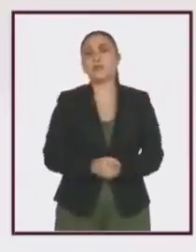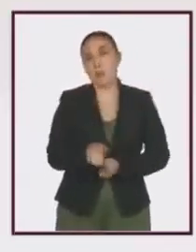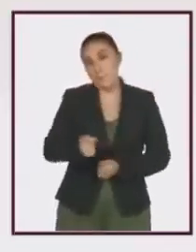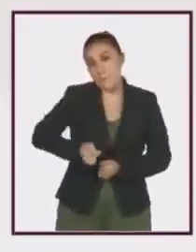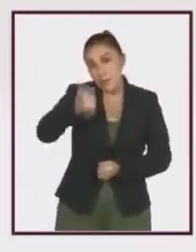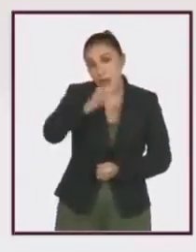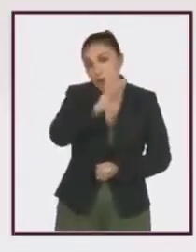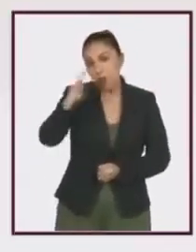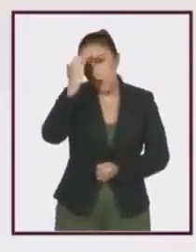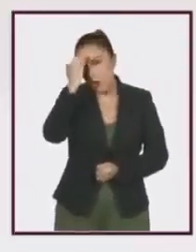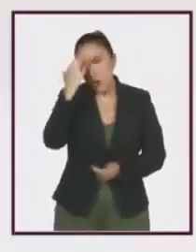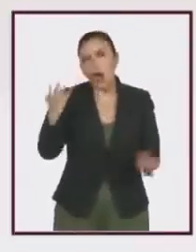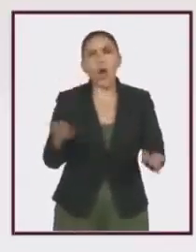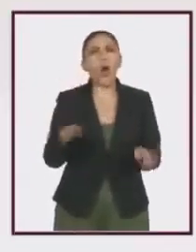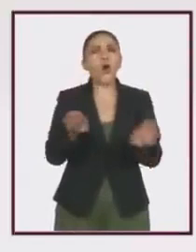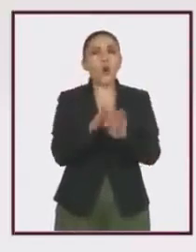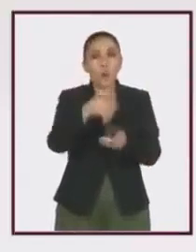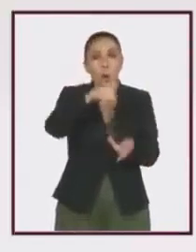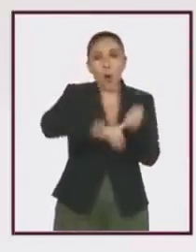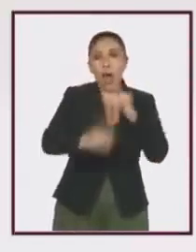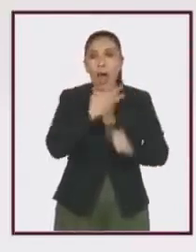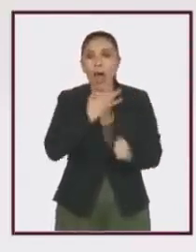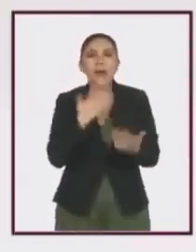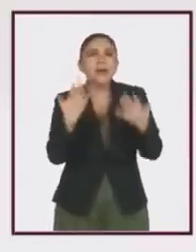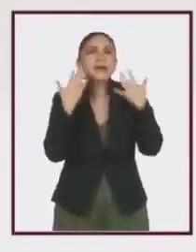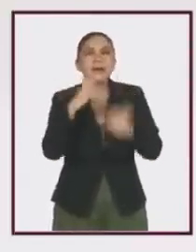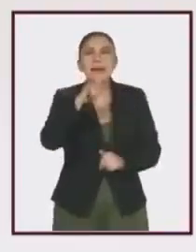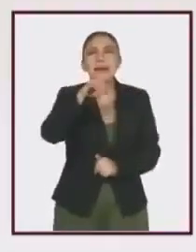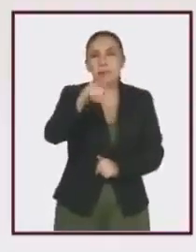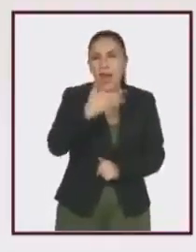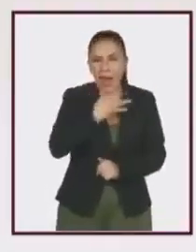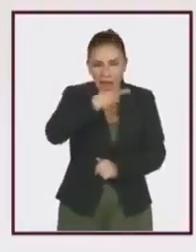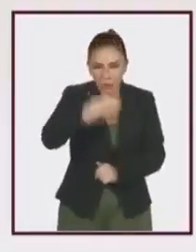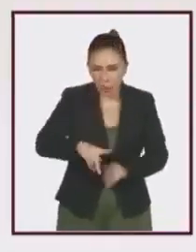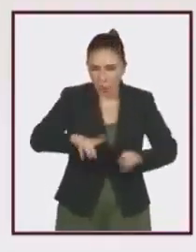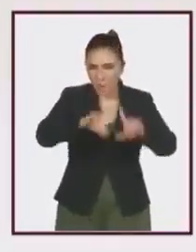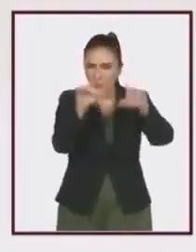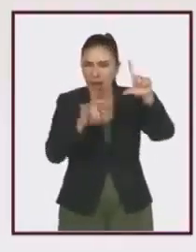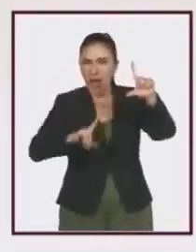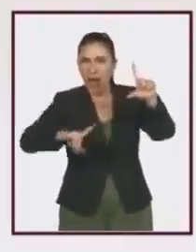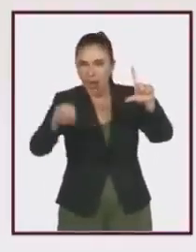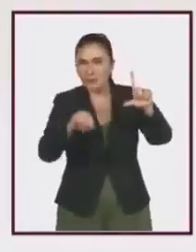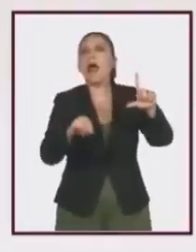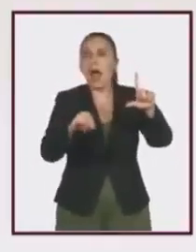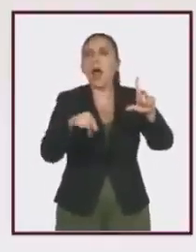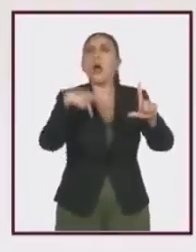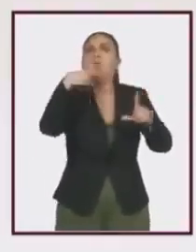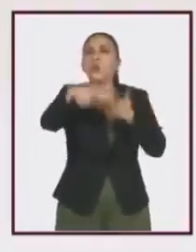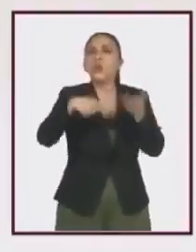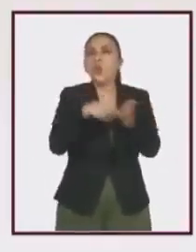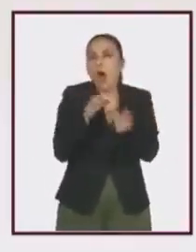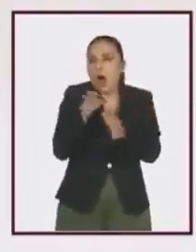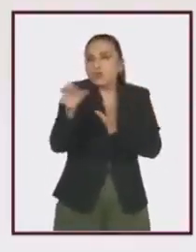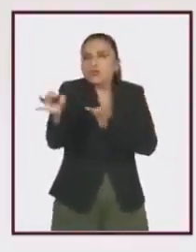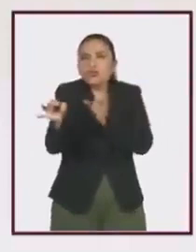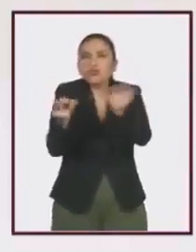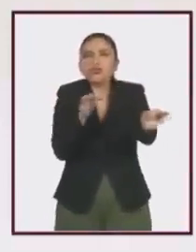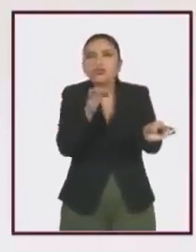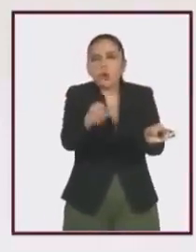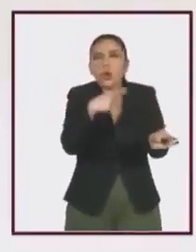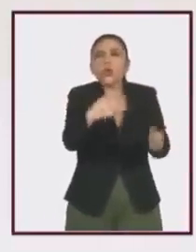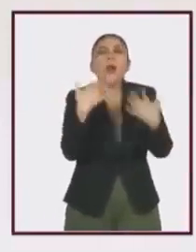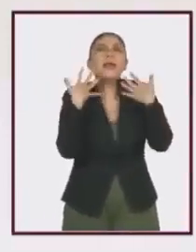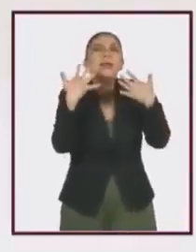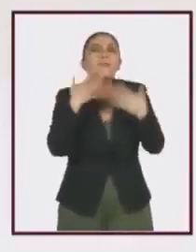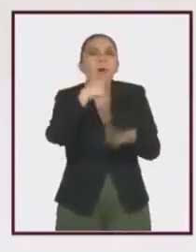reconocer cómo están presentes los climas dentro de nuestro país, así como los microclimas específicos de